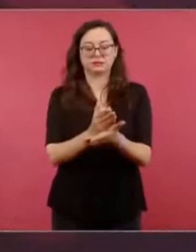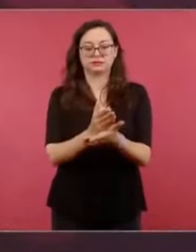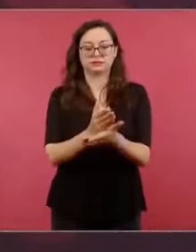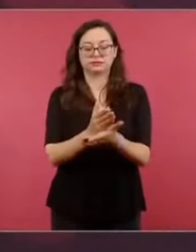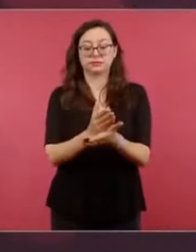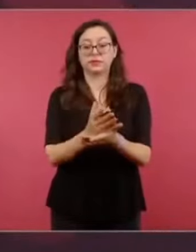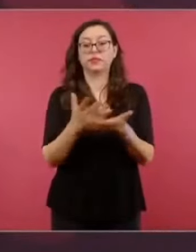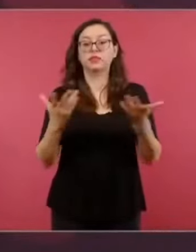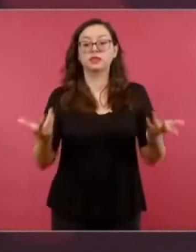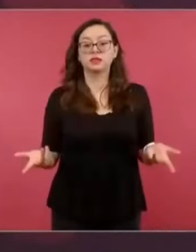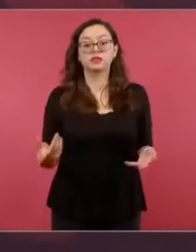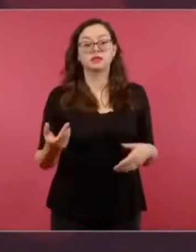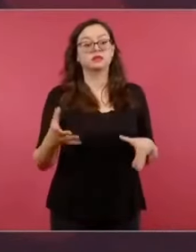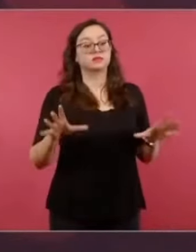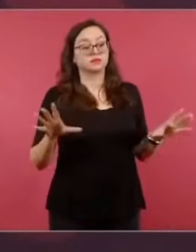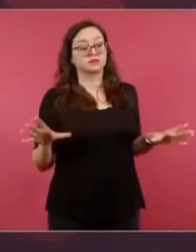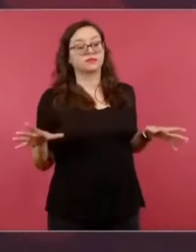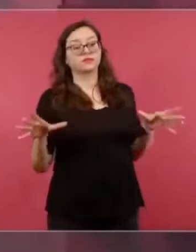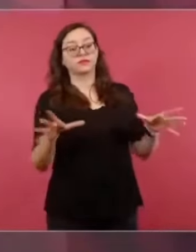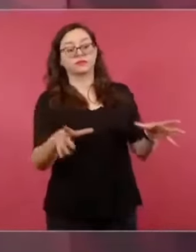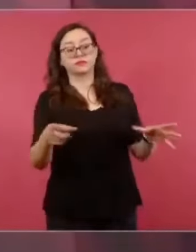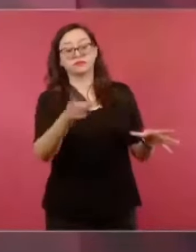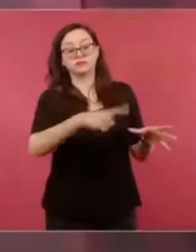todos estos intelectuales,